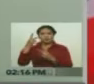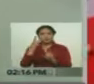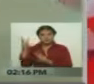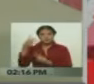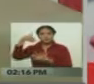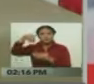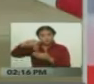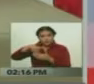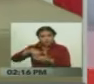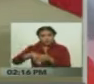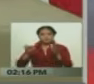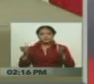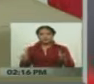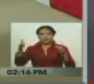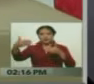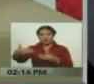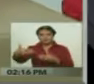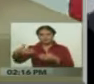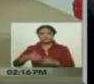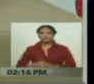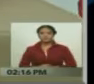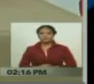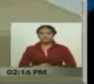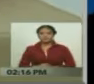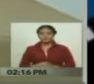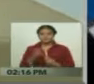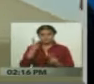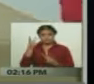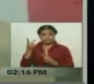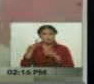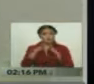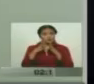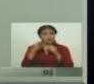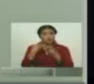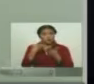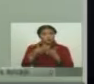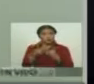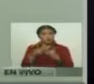Es deseable. Es mi recomendación.